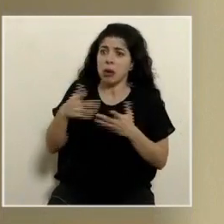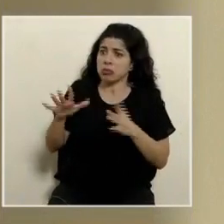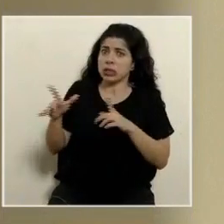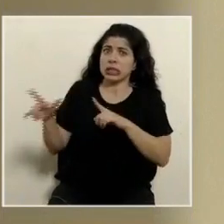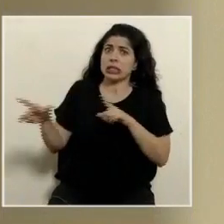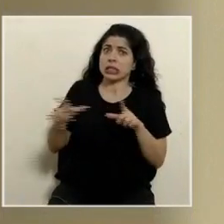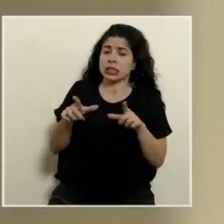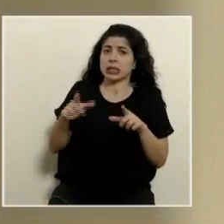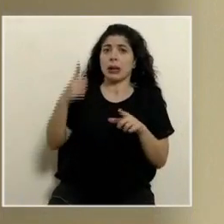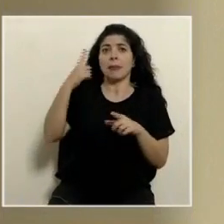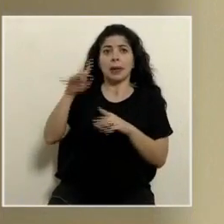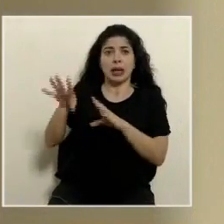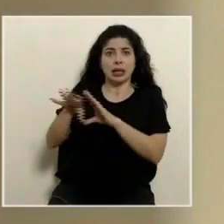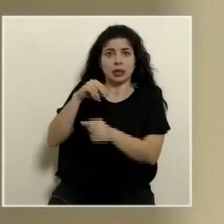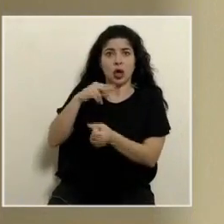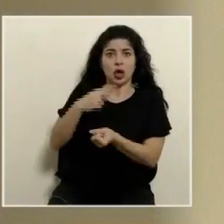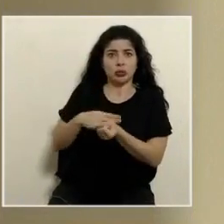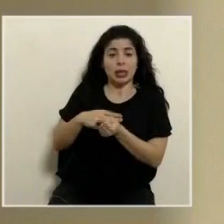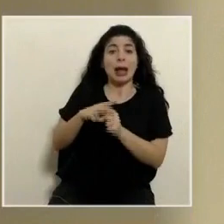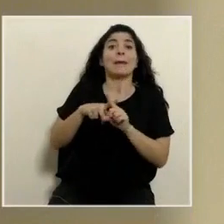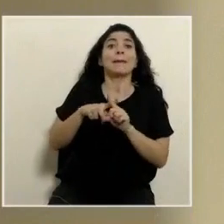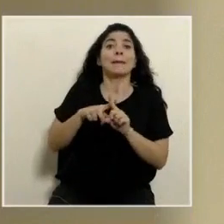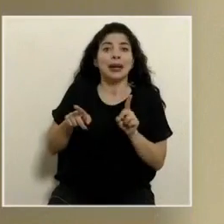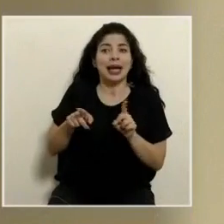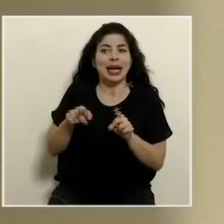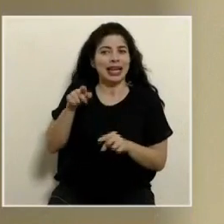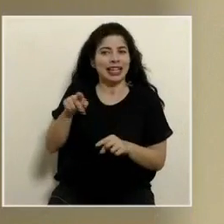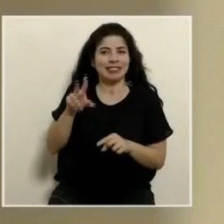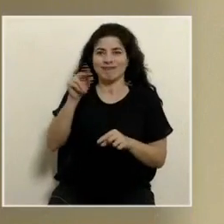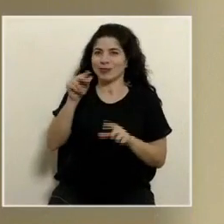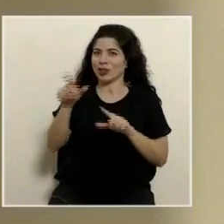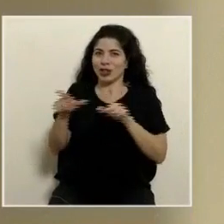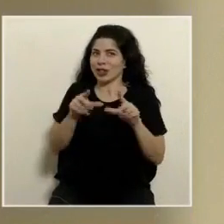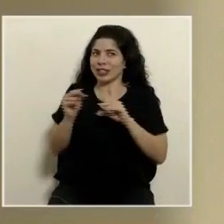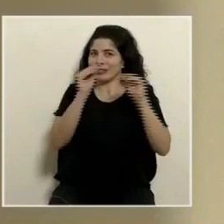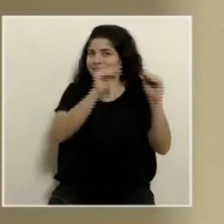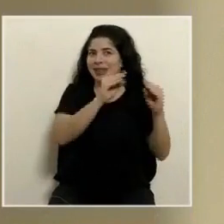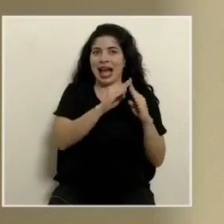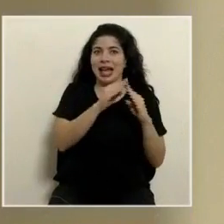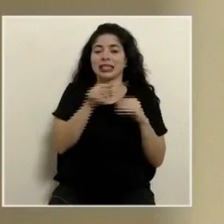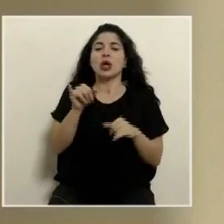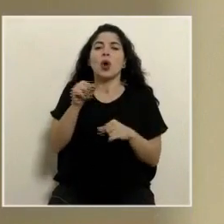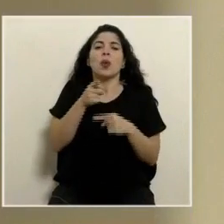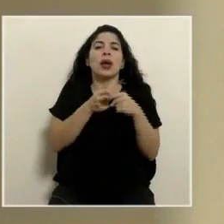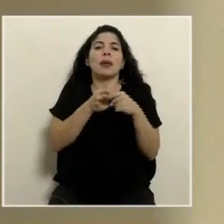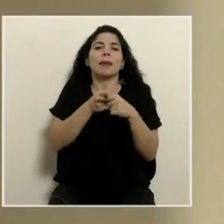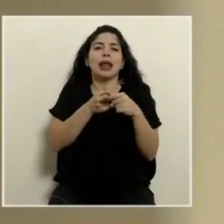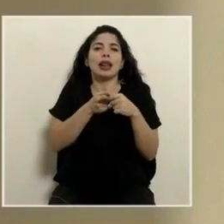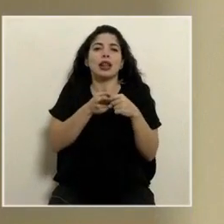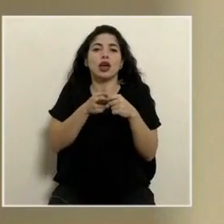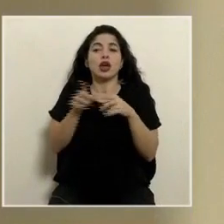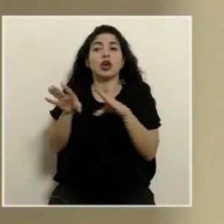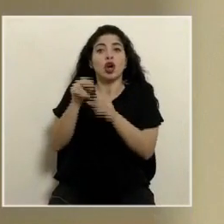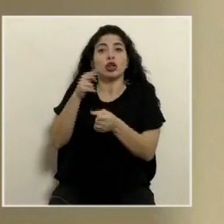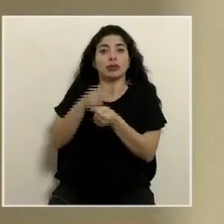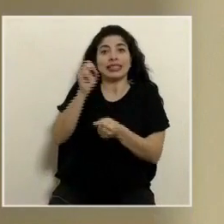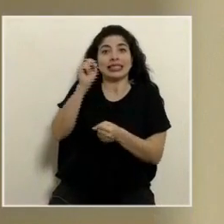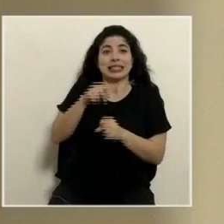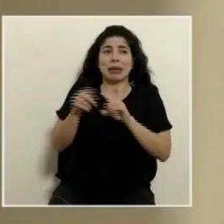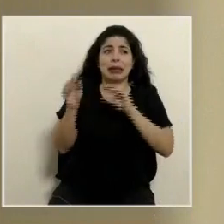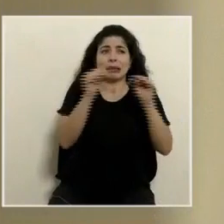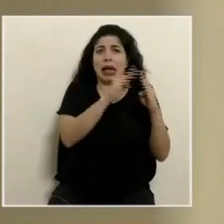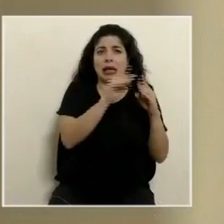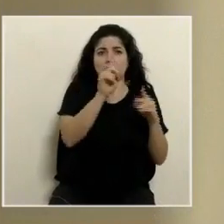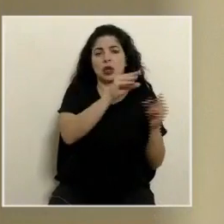para egresar del hospital, pero no para llegar hasta su casa. Es como un punto intermedio. Luego está